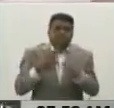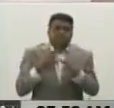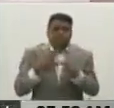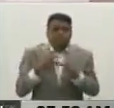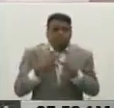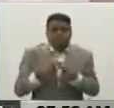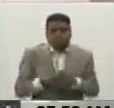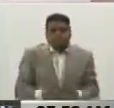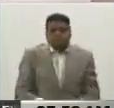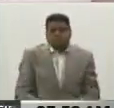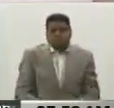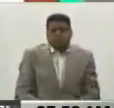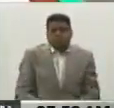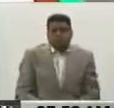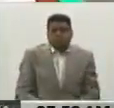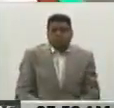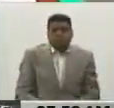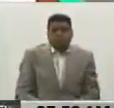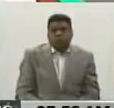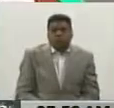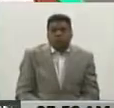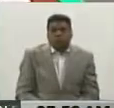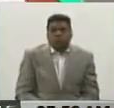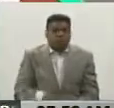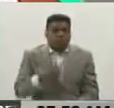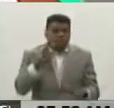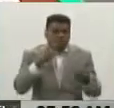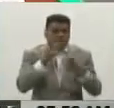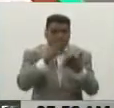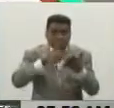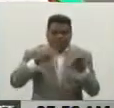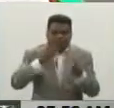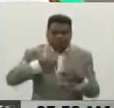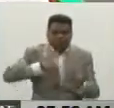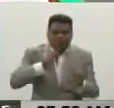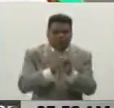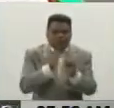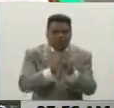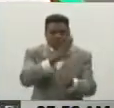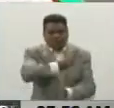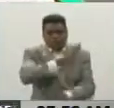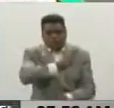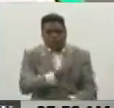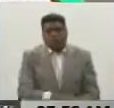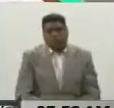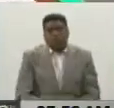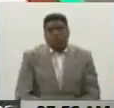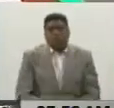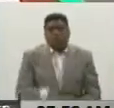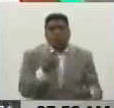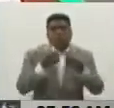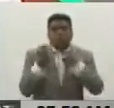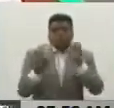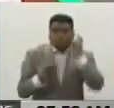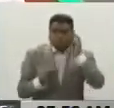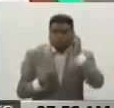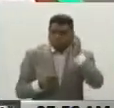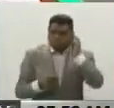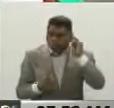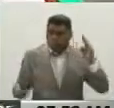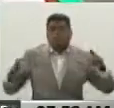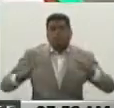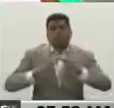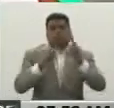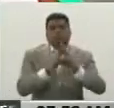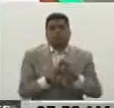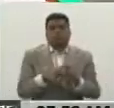red social venezolana, un espacio venezolano alternativo para generación de contenido, donde nos podamos encontrar o donde